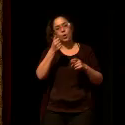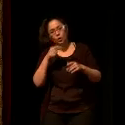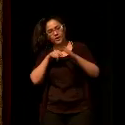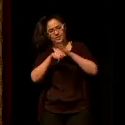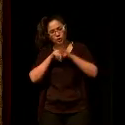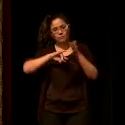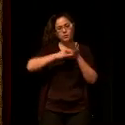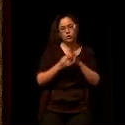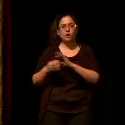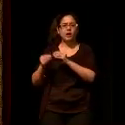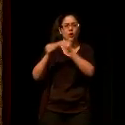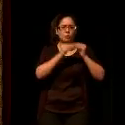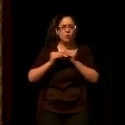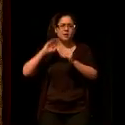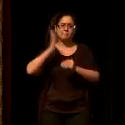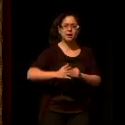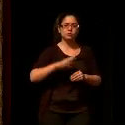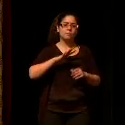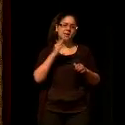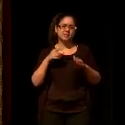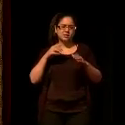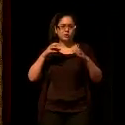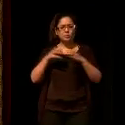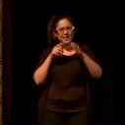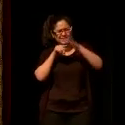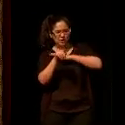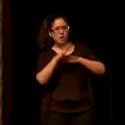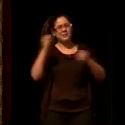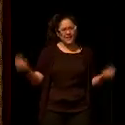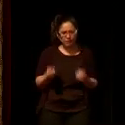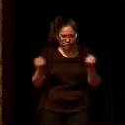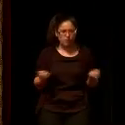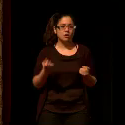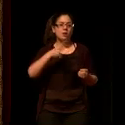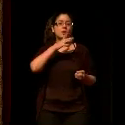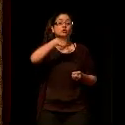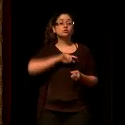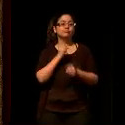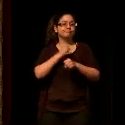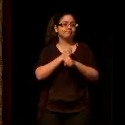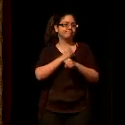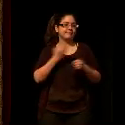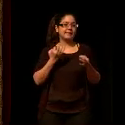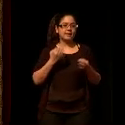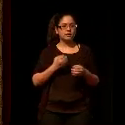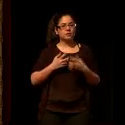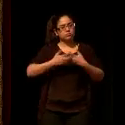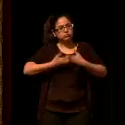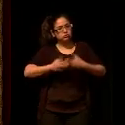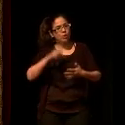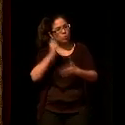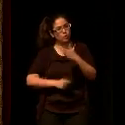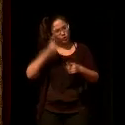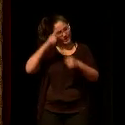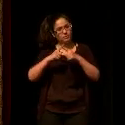metodologías de impacto y desarrollo comunitario de acción porque estuvimos trabajando intensamente con estas